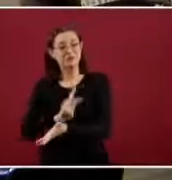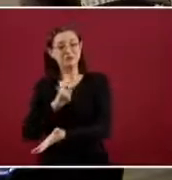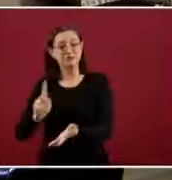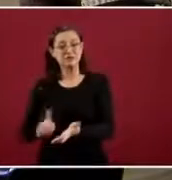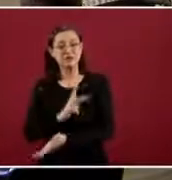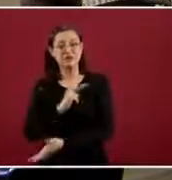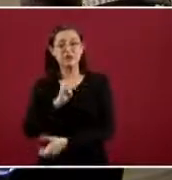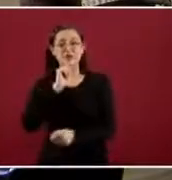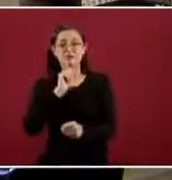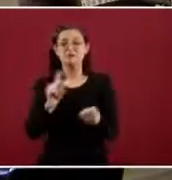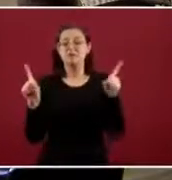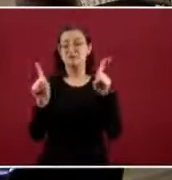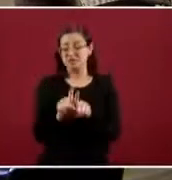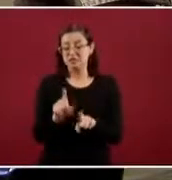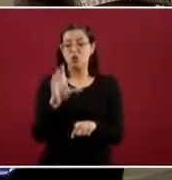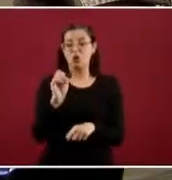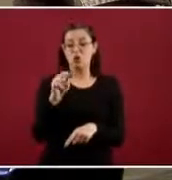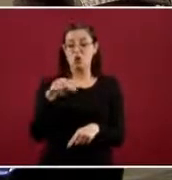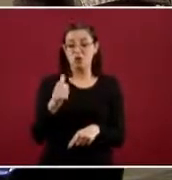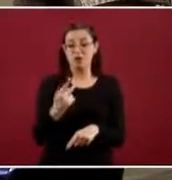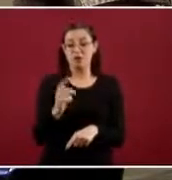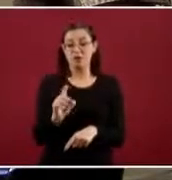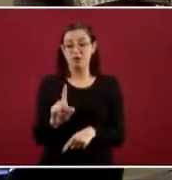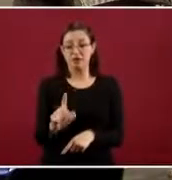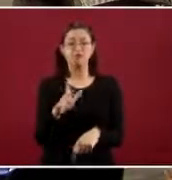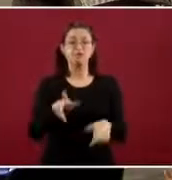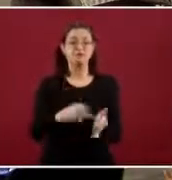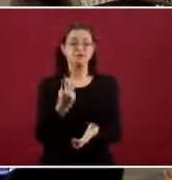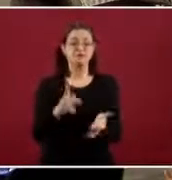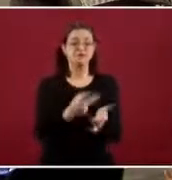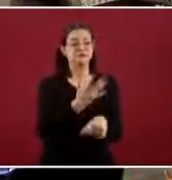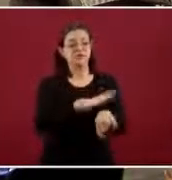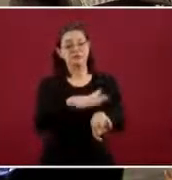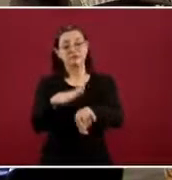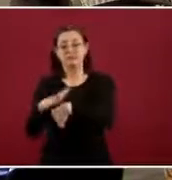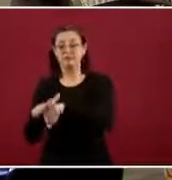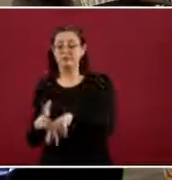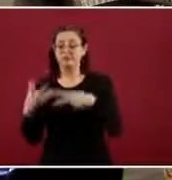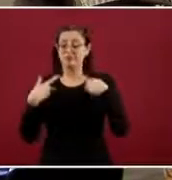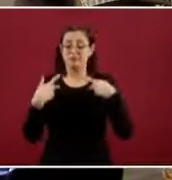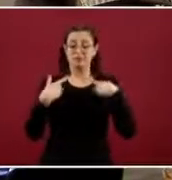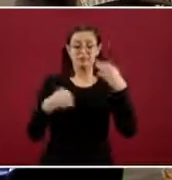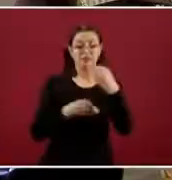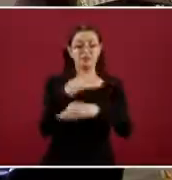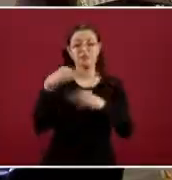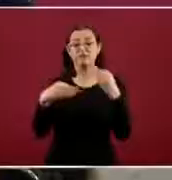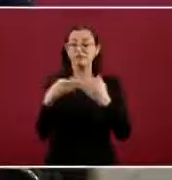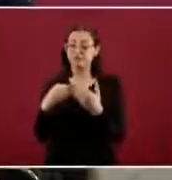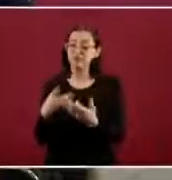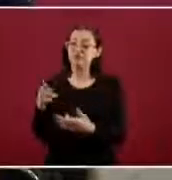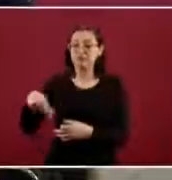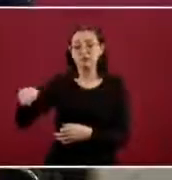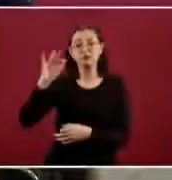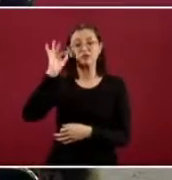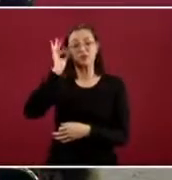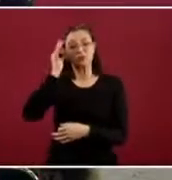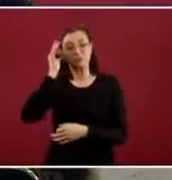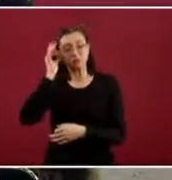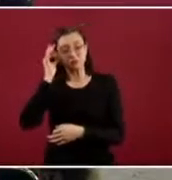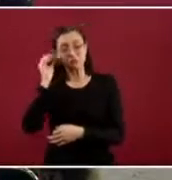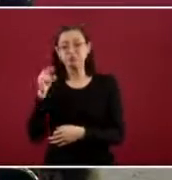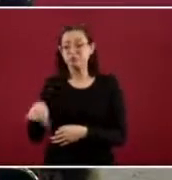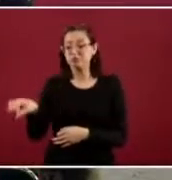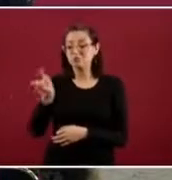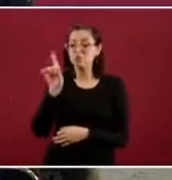llamado muy concreto que hemos hecho desde CONAPRED a las y los empleadores es que se cubra el sueldo total de las empleadoras, de